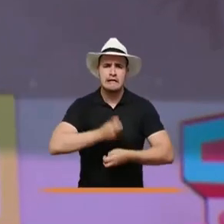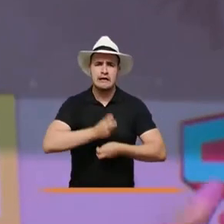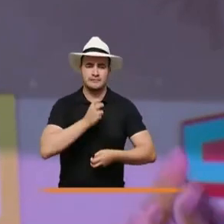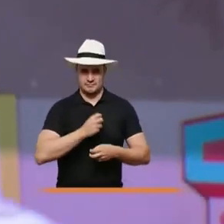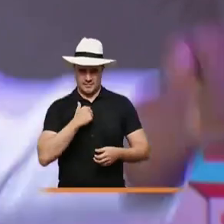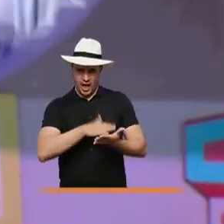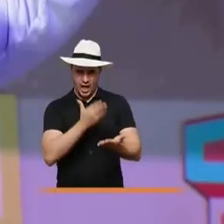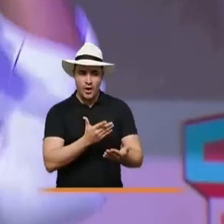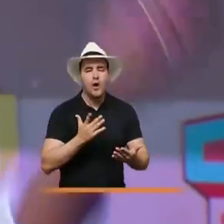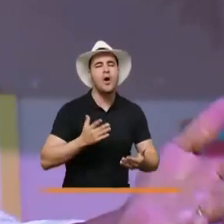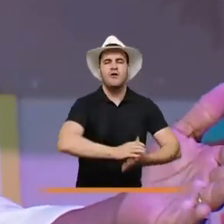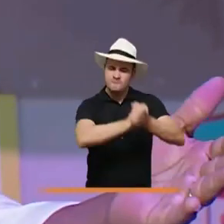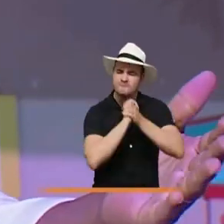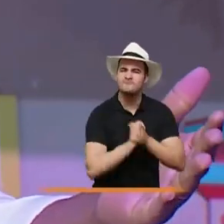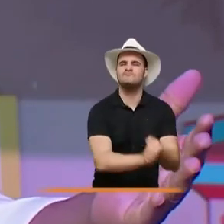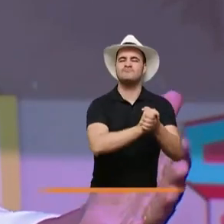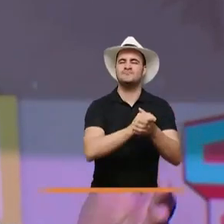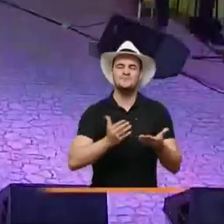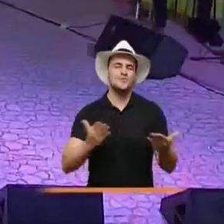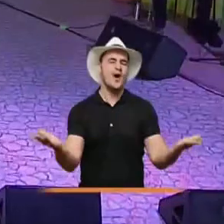verdadera amistad